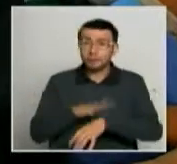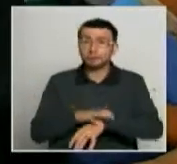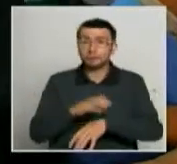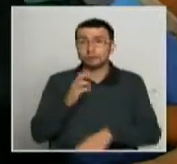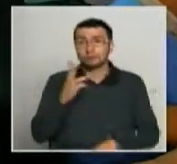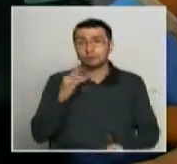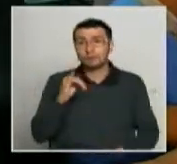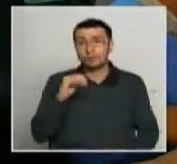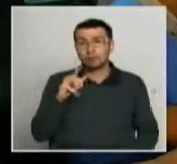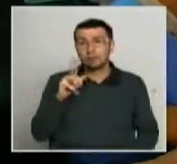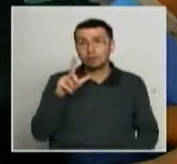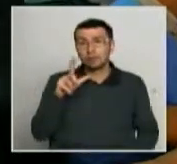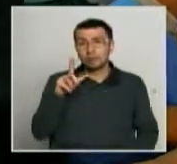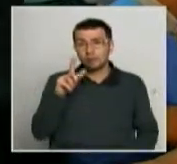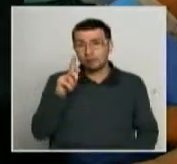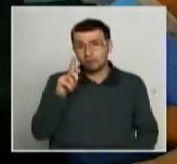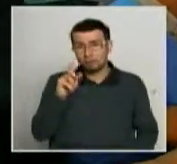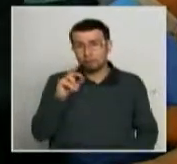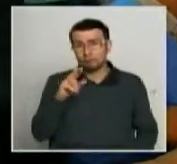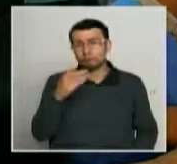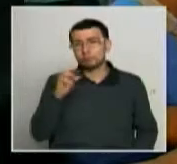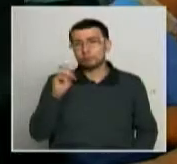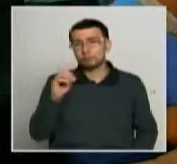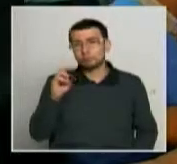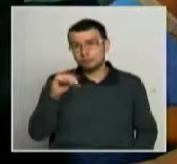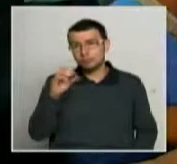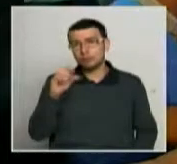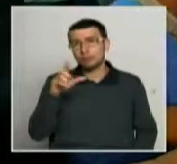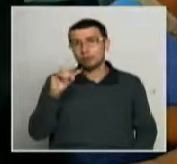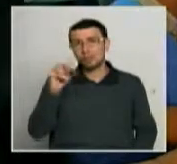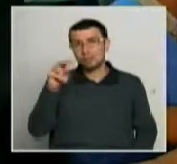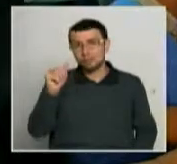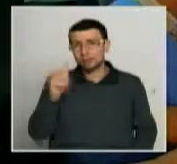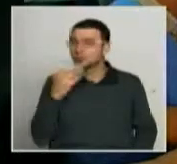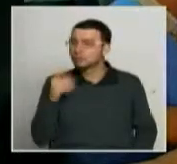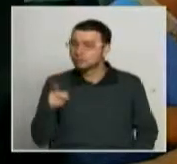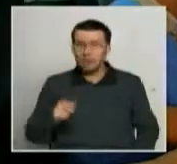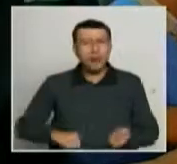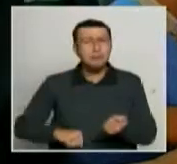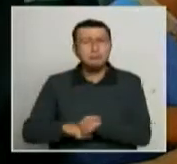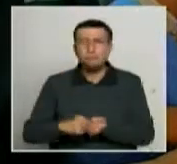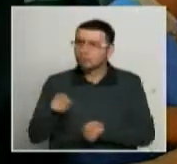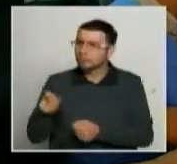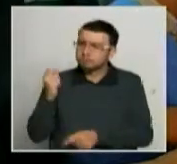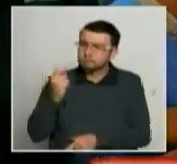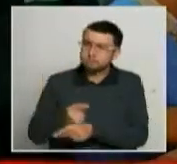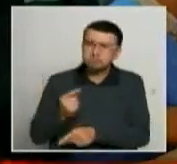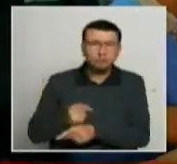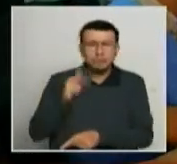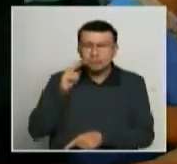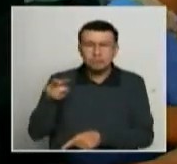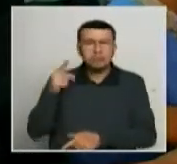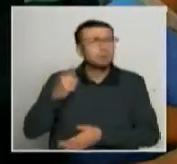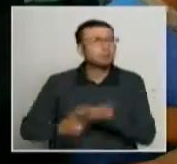Márquez, en este procedimiento, y ahora la parte, digamos, de apoyo diagnóstico, ¿qué es lo que estamos